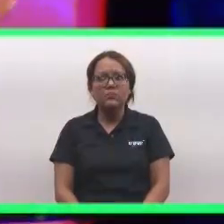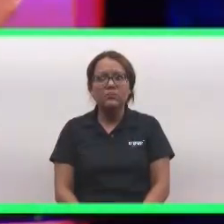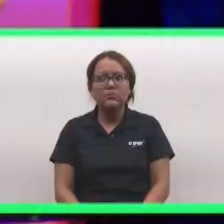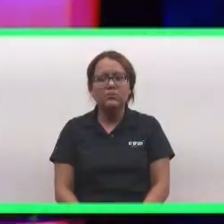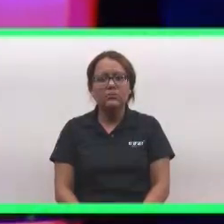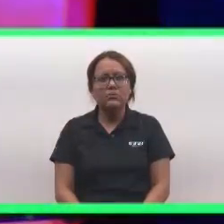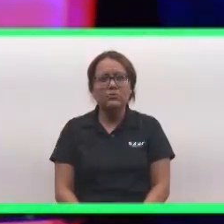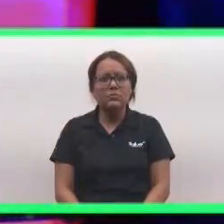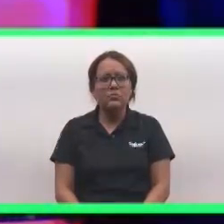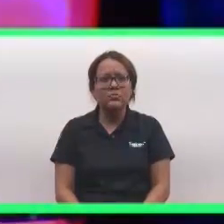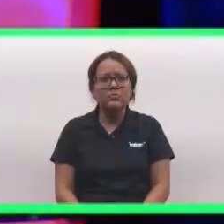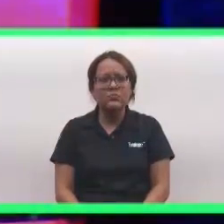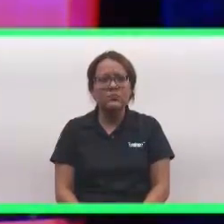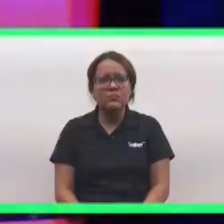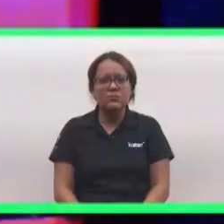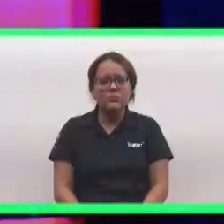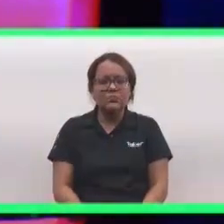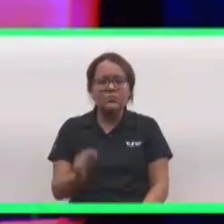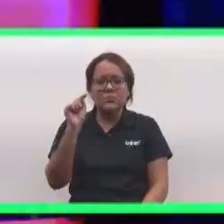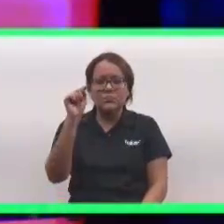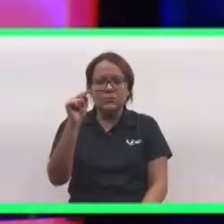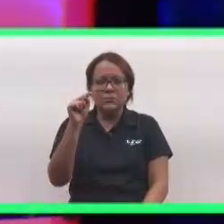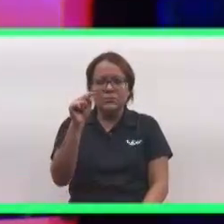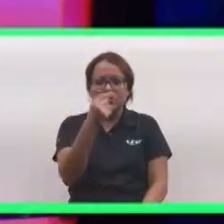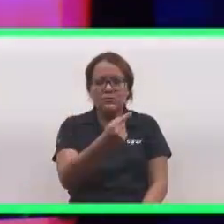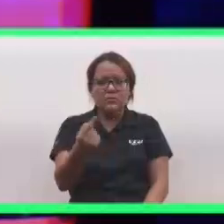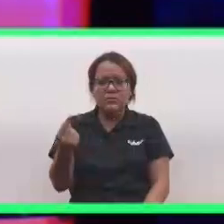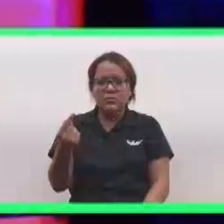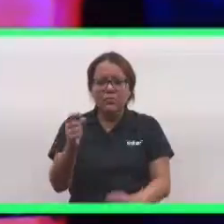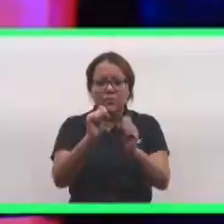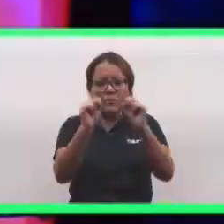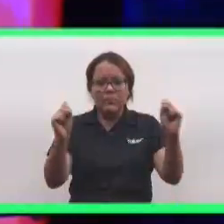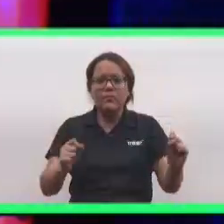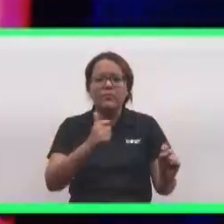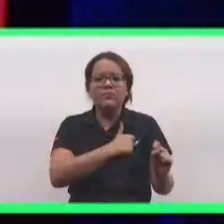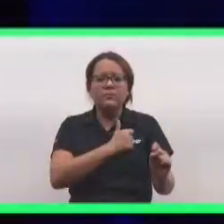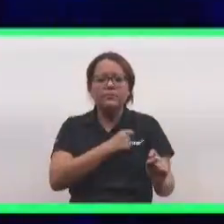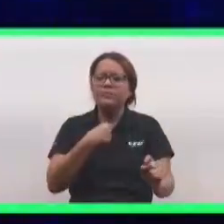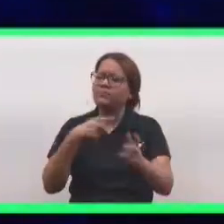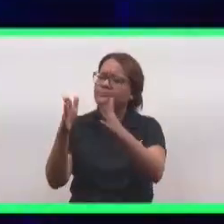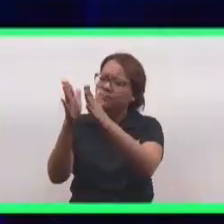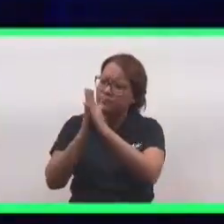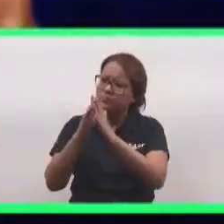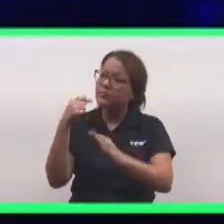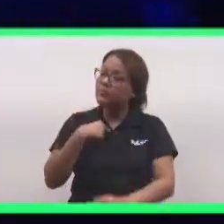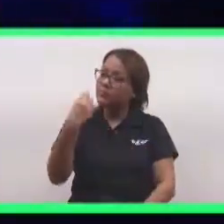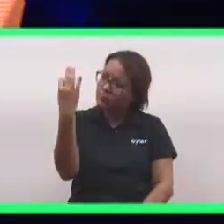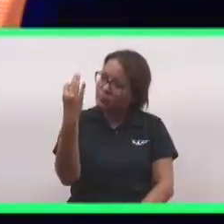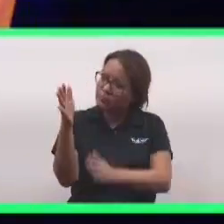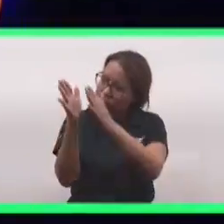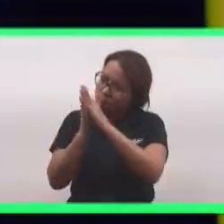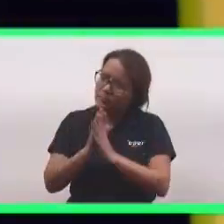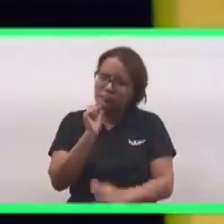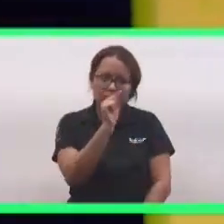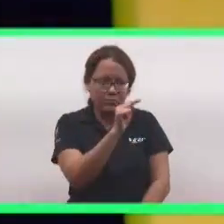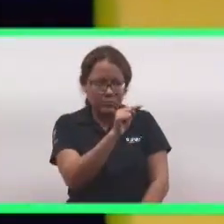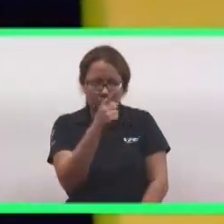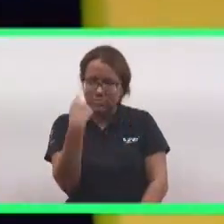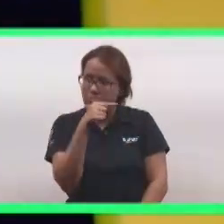Y cuando vi uno de los encargados de la Convención Bautista del Sur, que es muy fuerte allá, le dije, mira, te quiero hacer un favor. Le quiero pedir un favor. Este muchacho que está